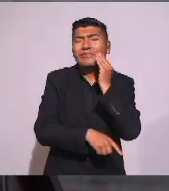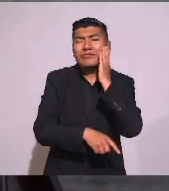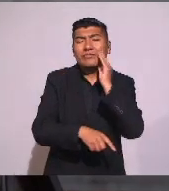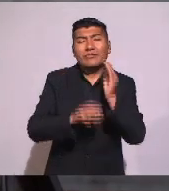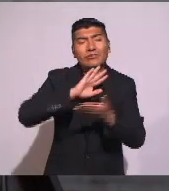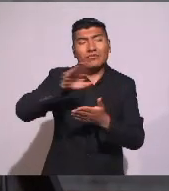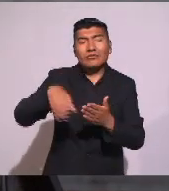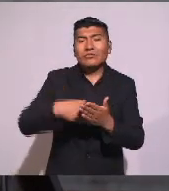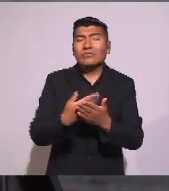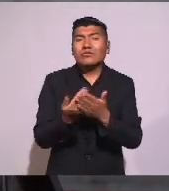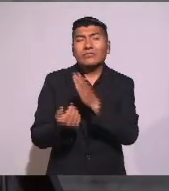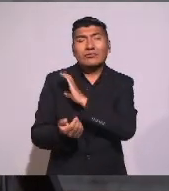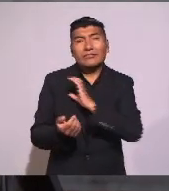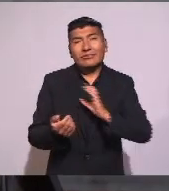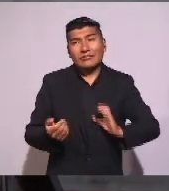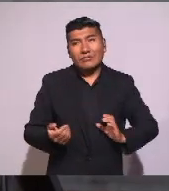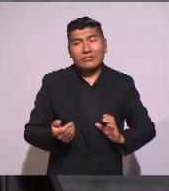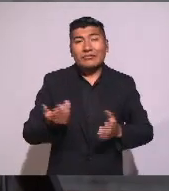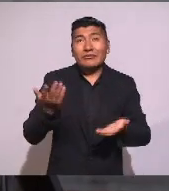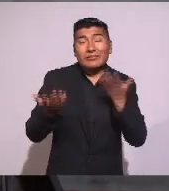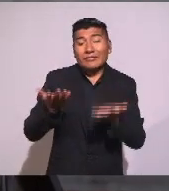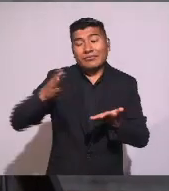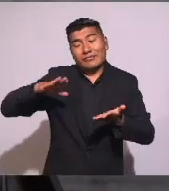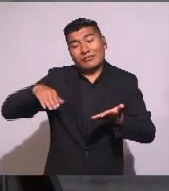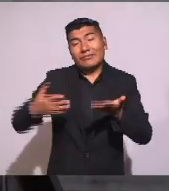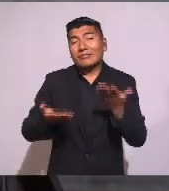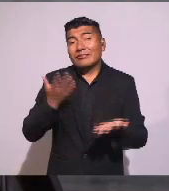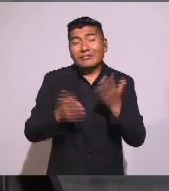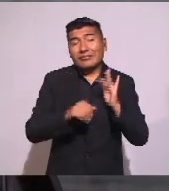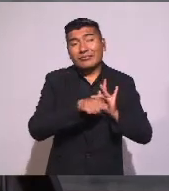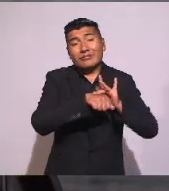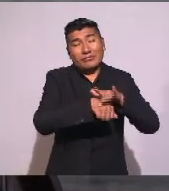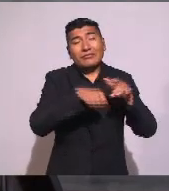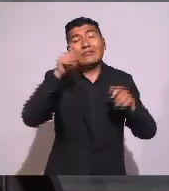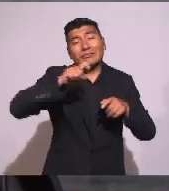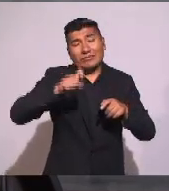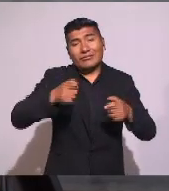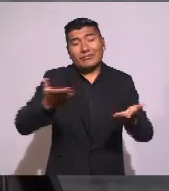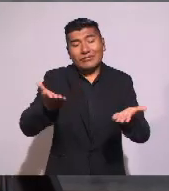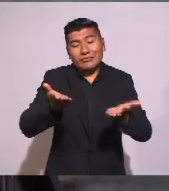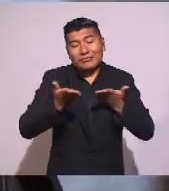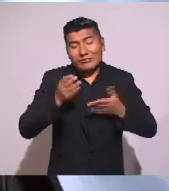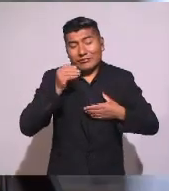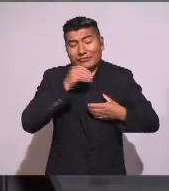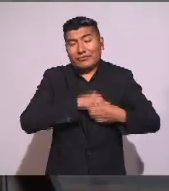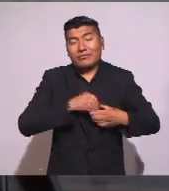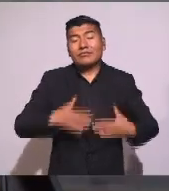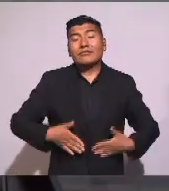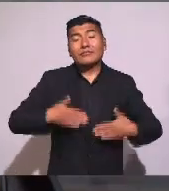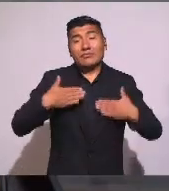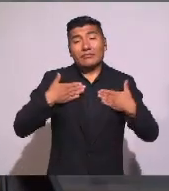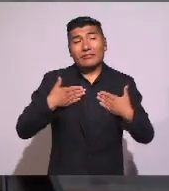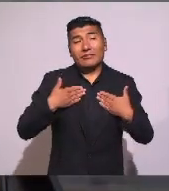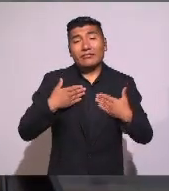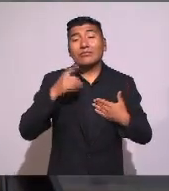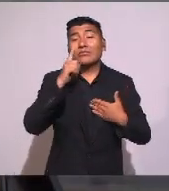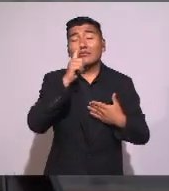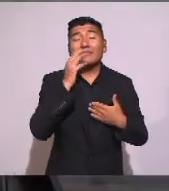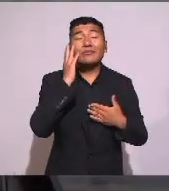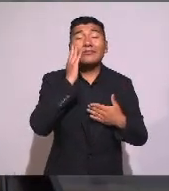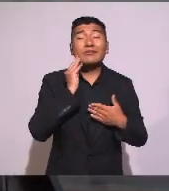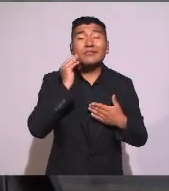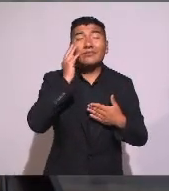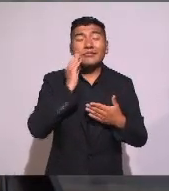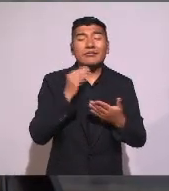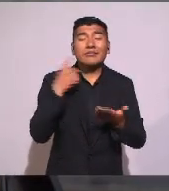cristiano tarde o temprano debe tener en su vida es una experiencia también que